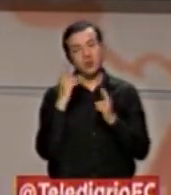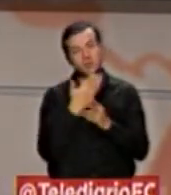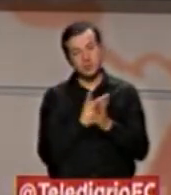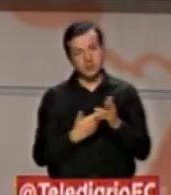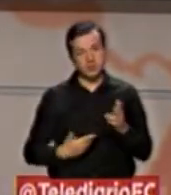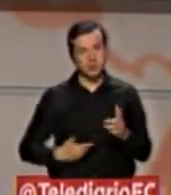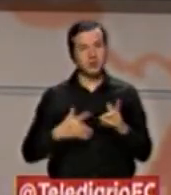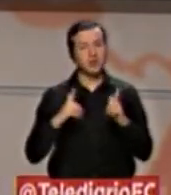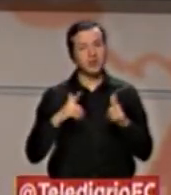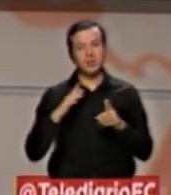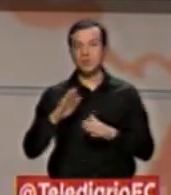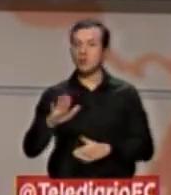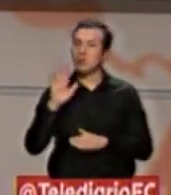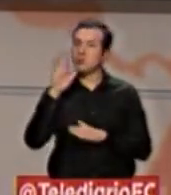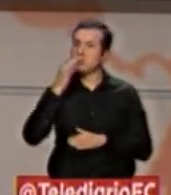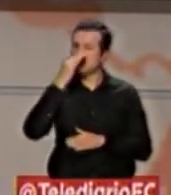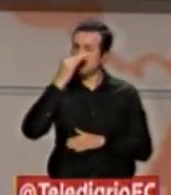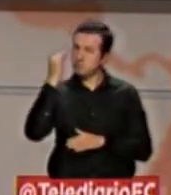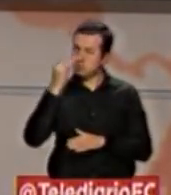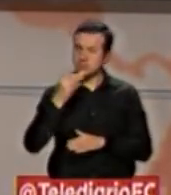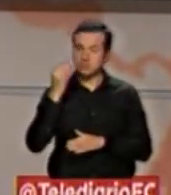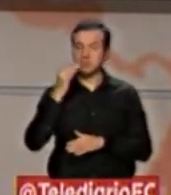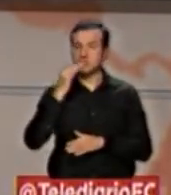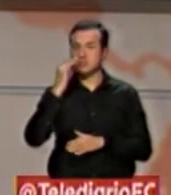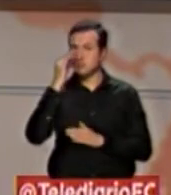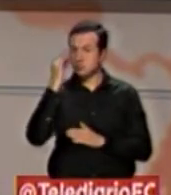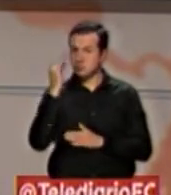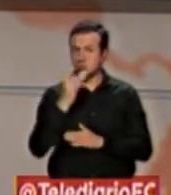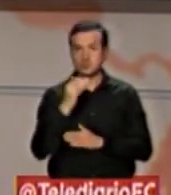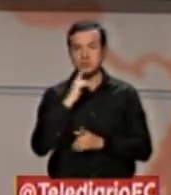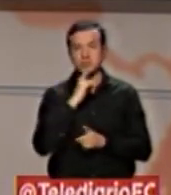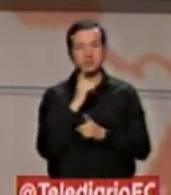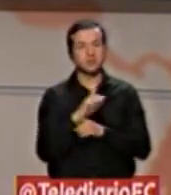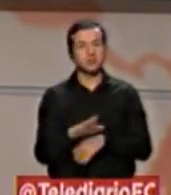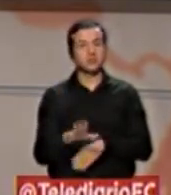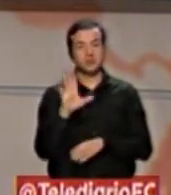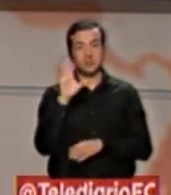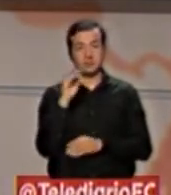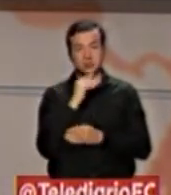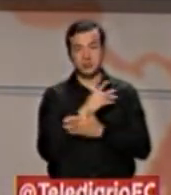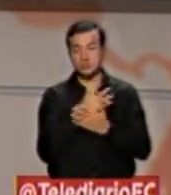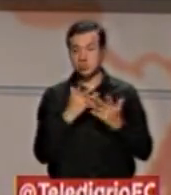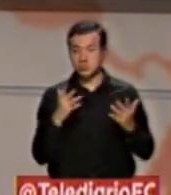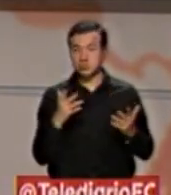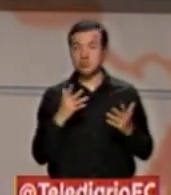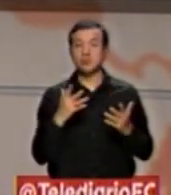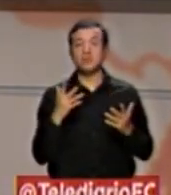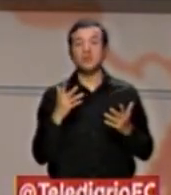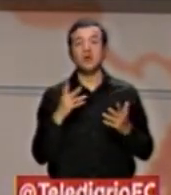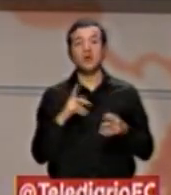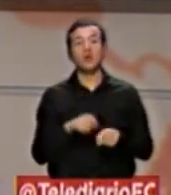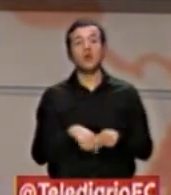Moreno cumpla su promesa, como lo hizo en campaña, de invitar o de suscribir un convenio con las Naciones Unidas.